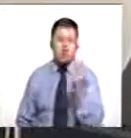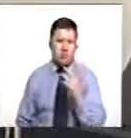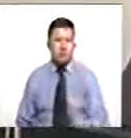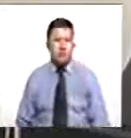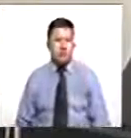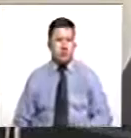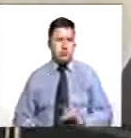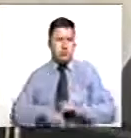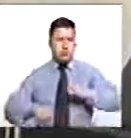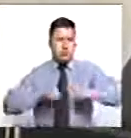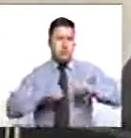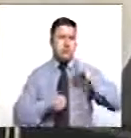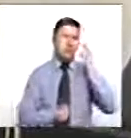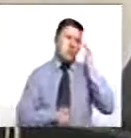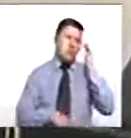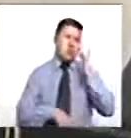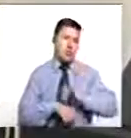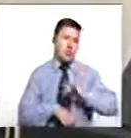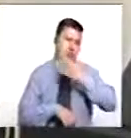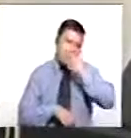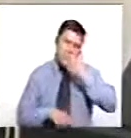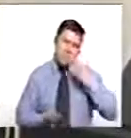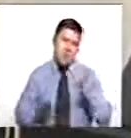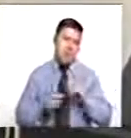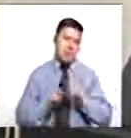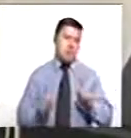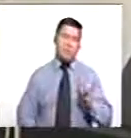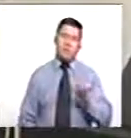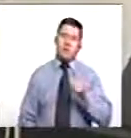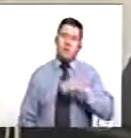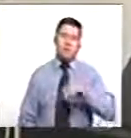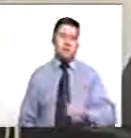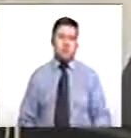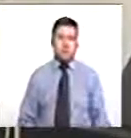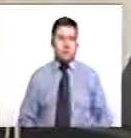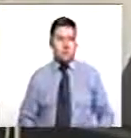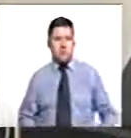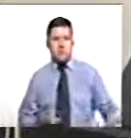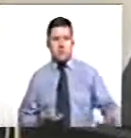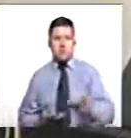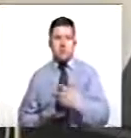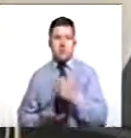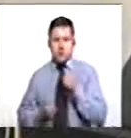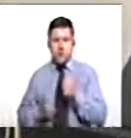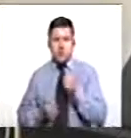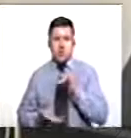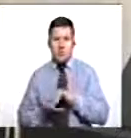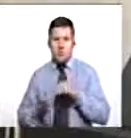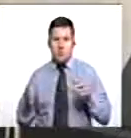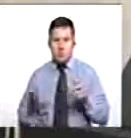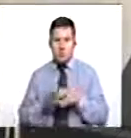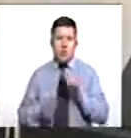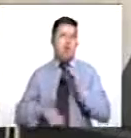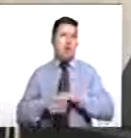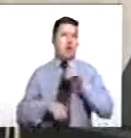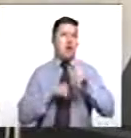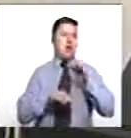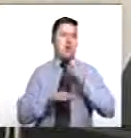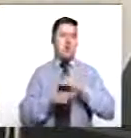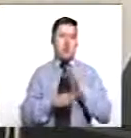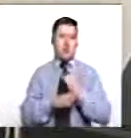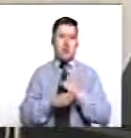una gestión, lógicamente que hay que mejorarlo, pero no es un recaudo deficiente para que le echen la culpa a los